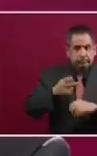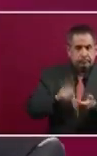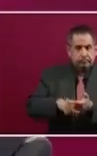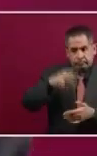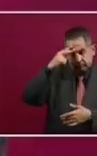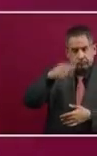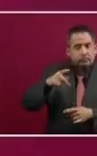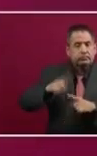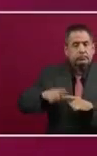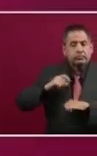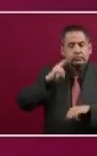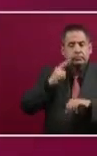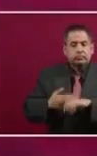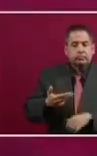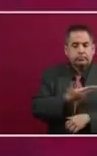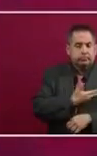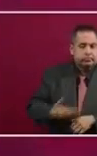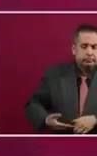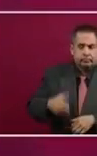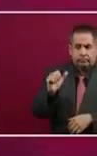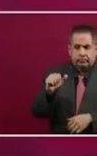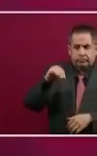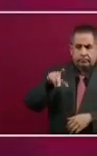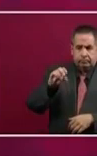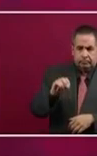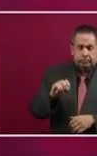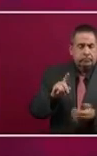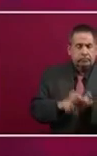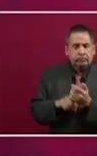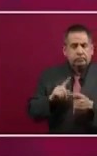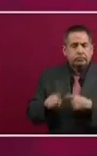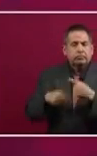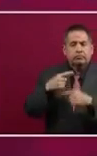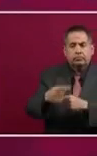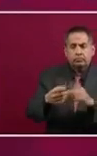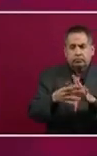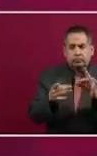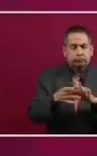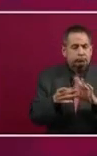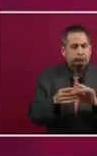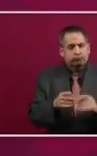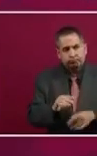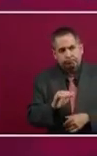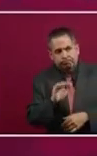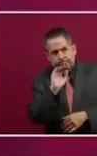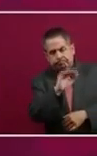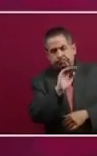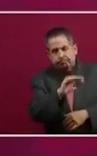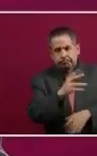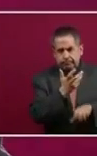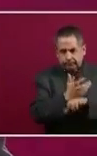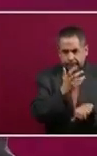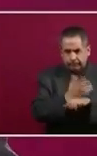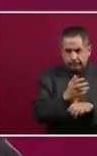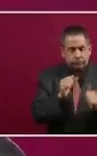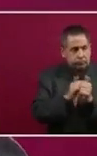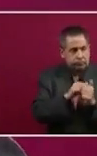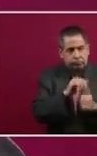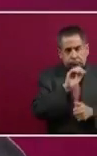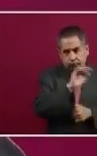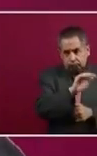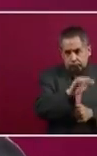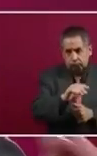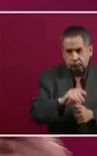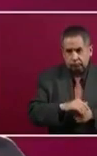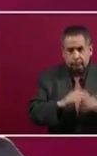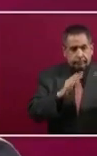la postura. Por lo menos lo que sí se puede hablar es de una menor beligerancia verbal. Y